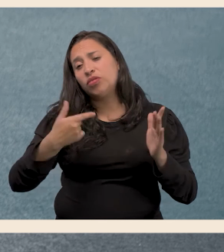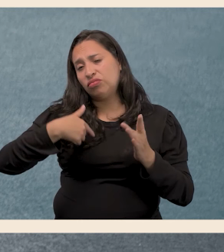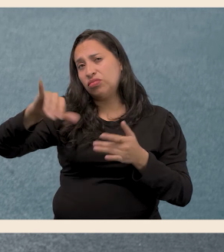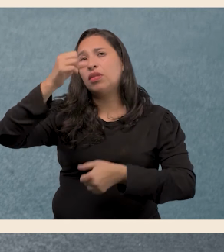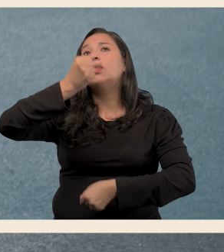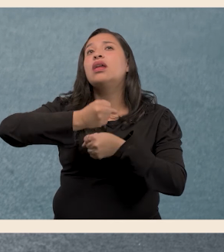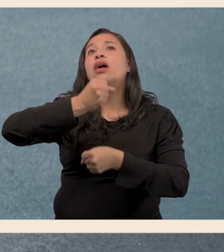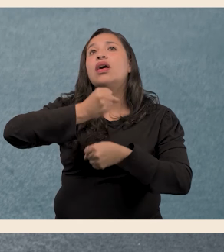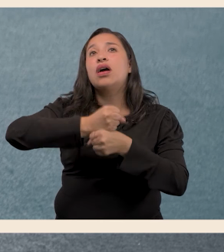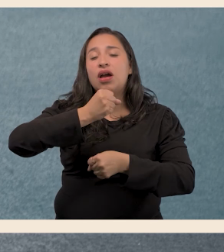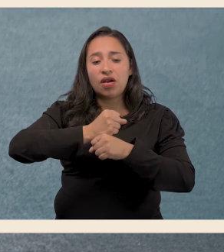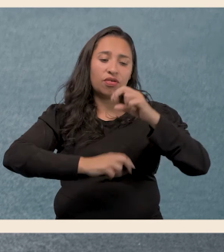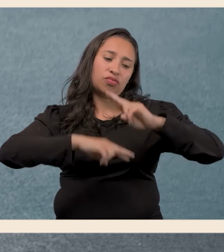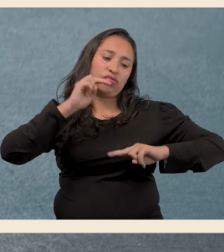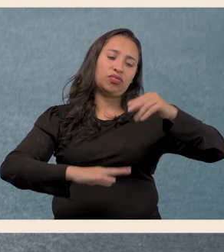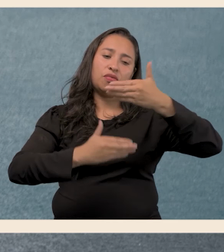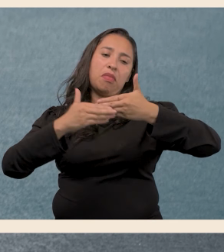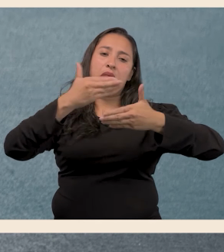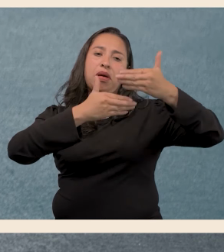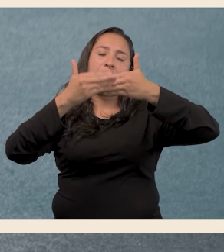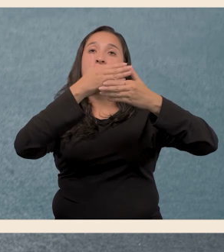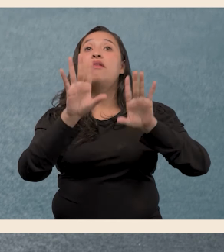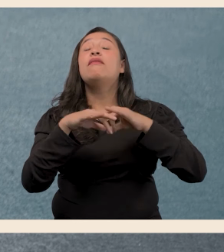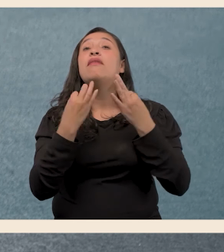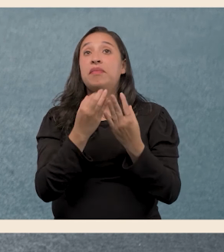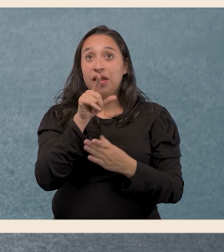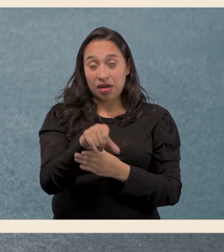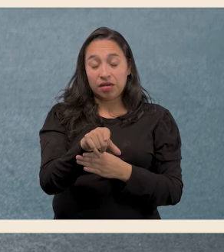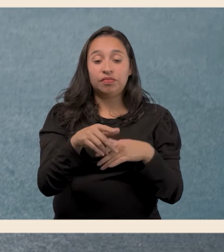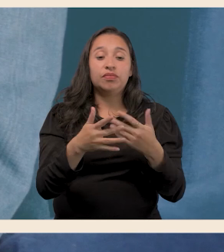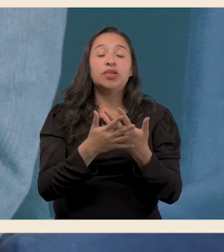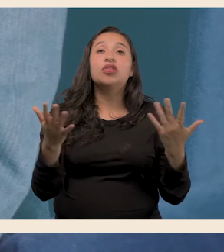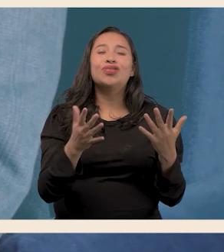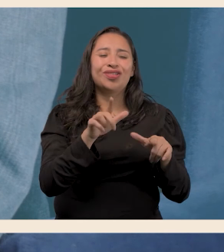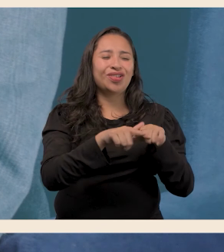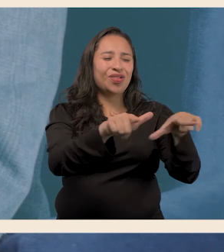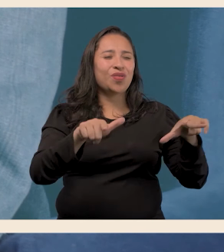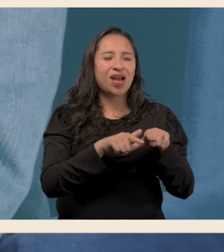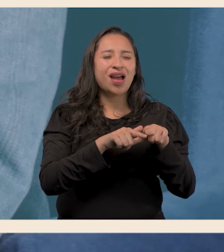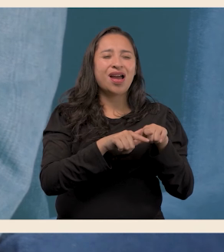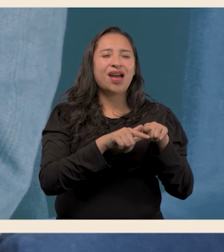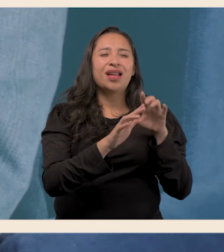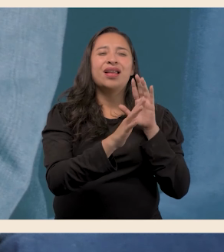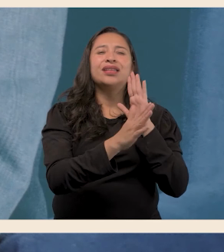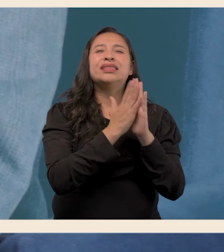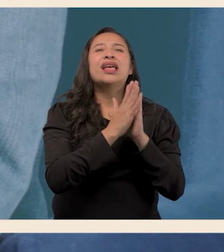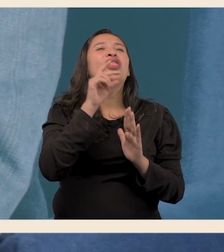en construcción. Estaba trabajando una familia en Centro Nariño,